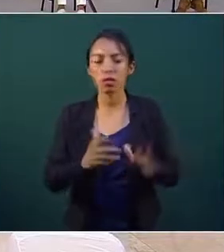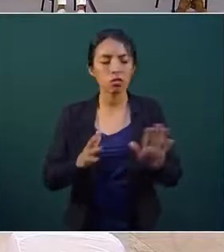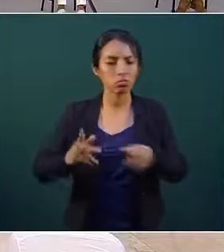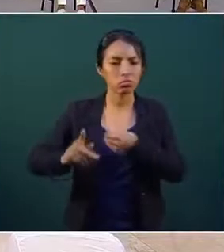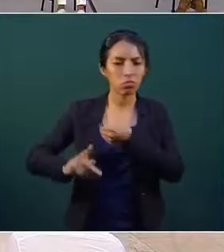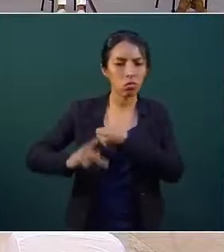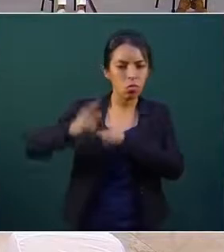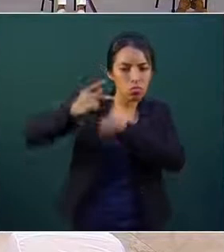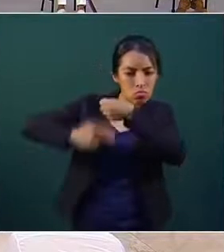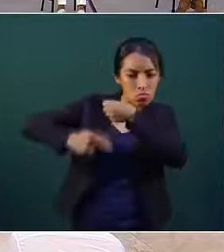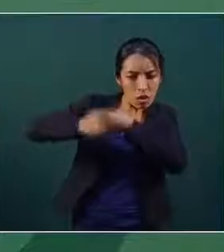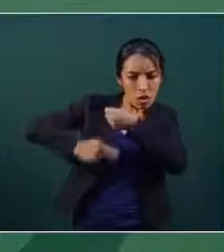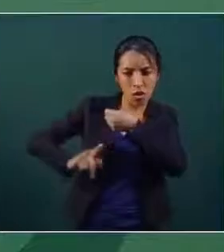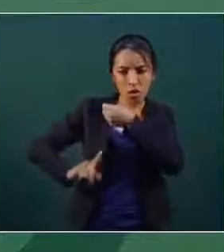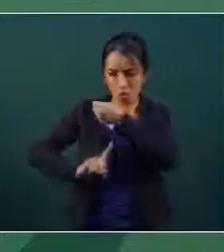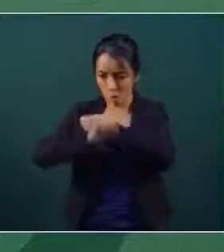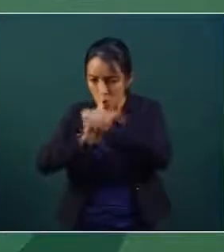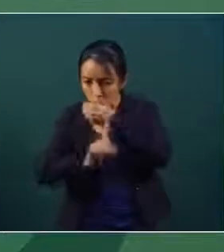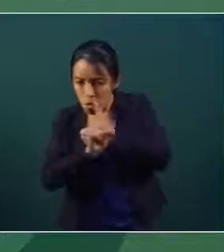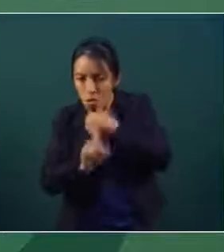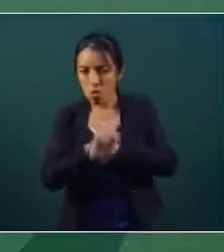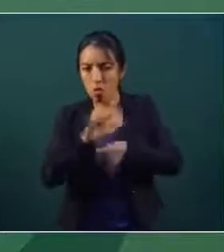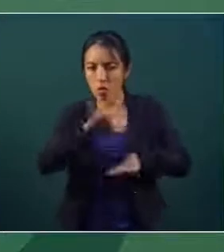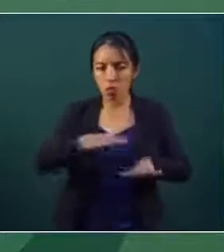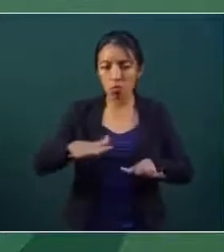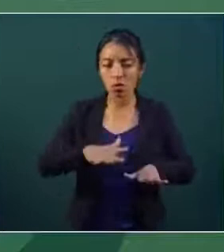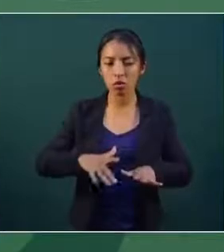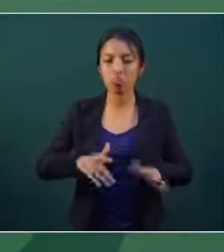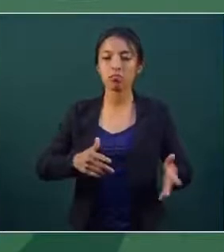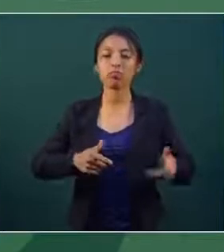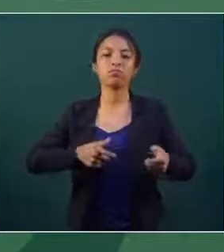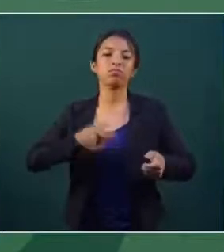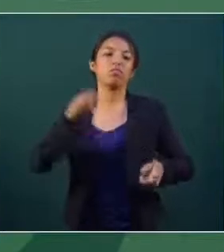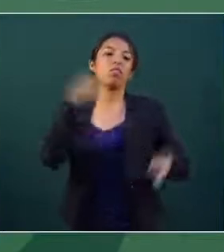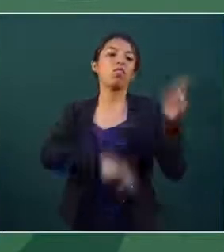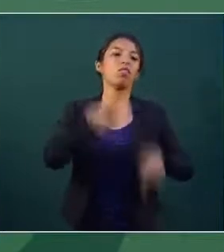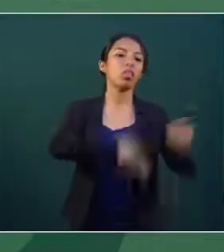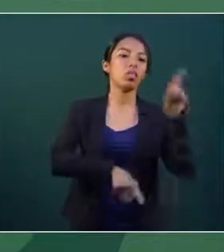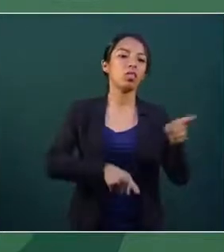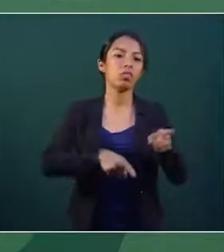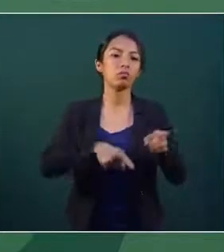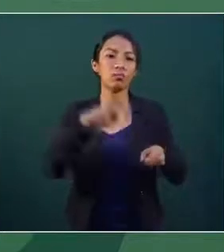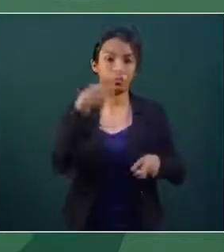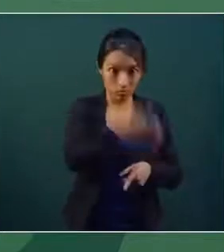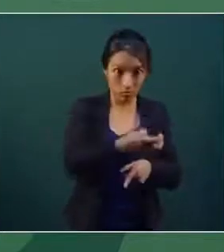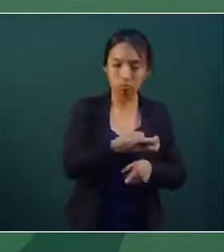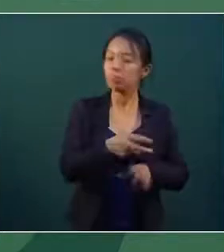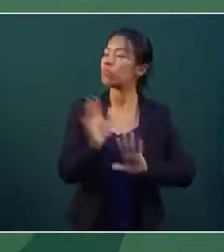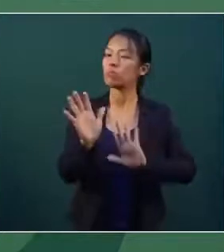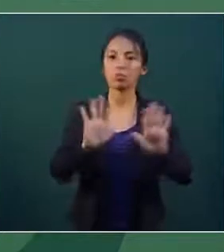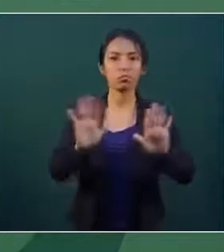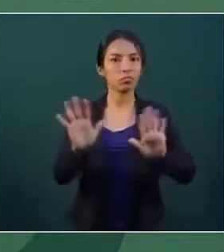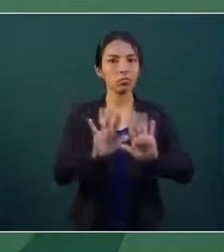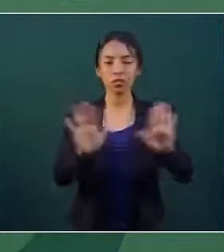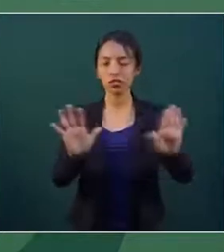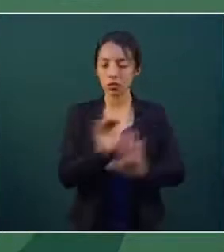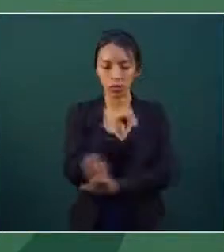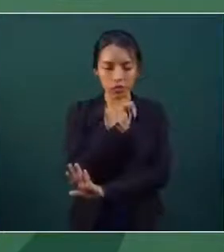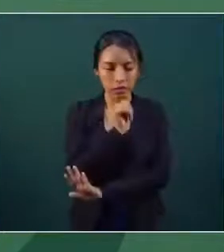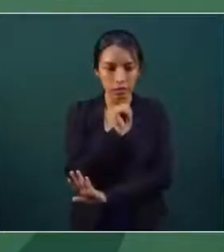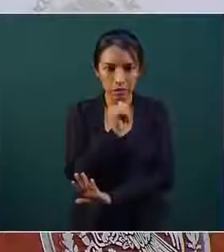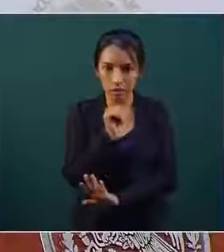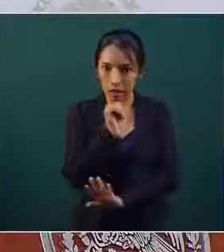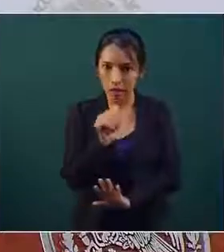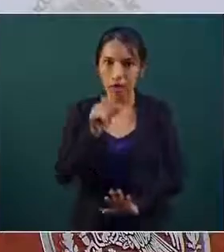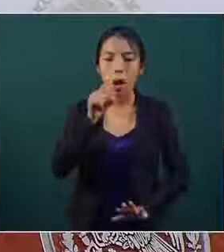riesgo de excesos, de autoritarismo. Está desterrada la